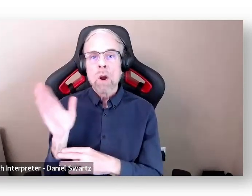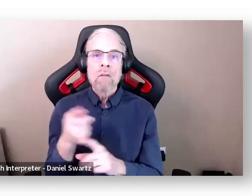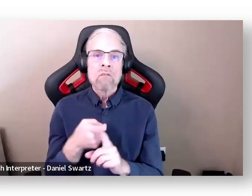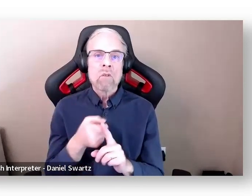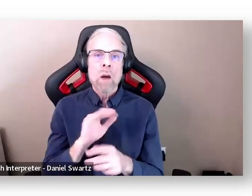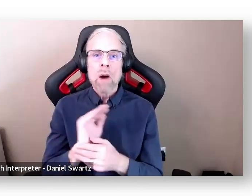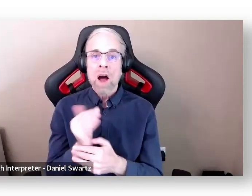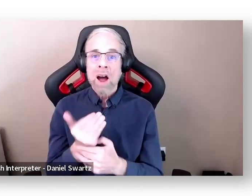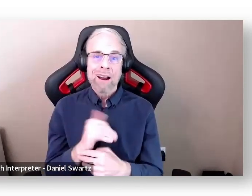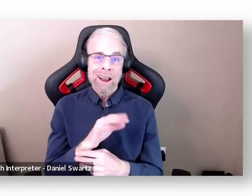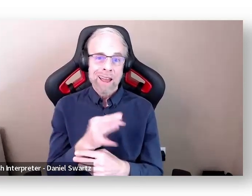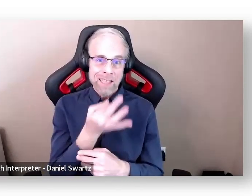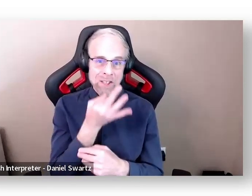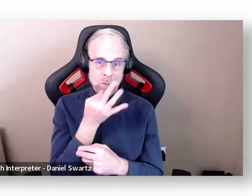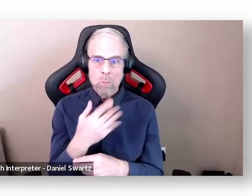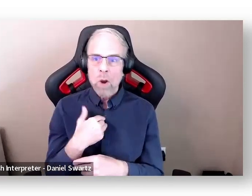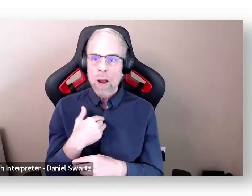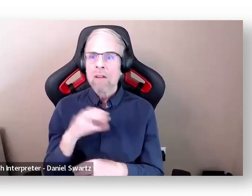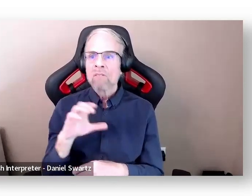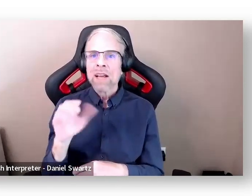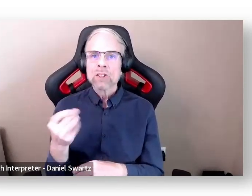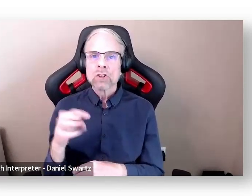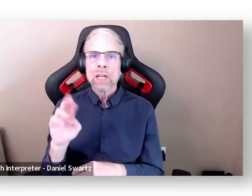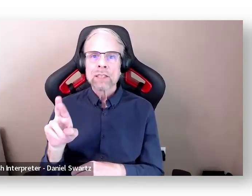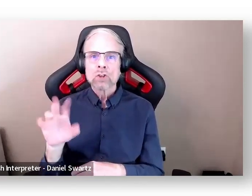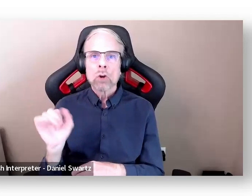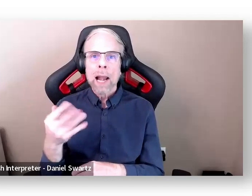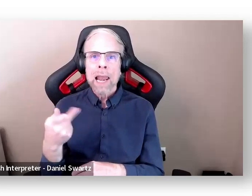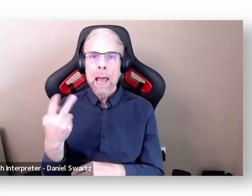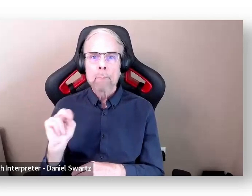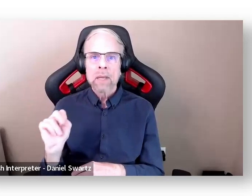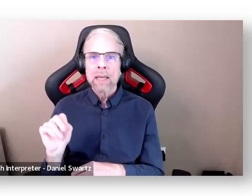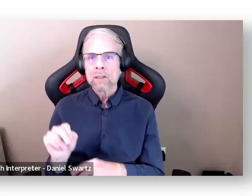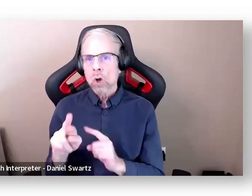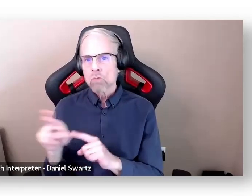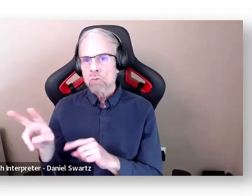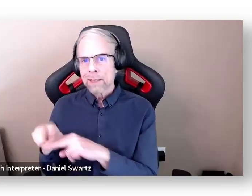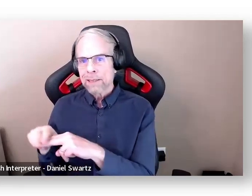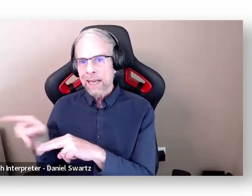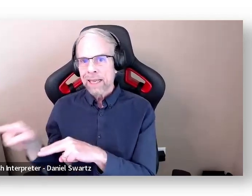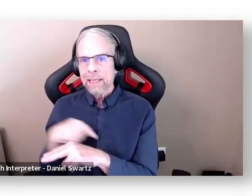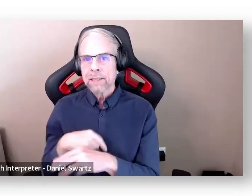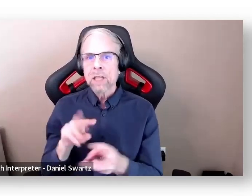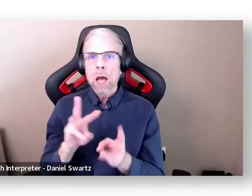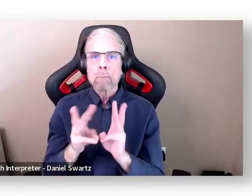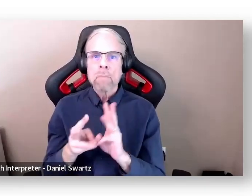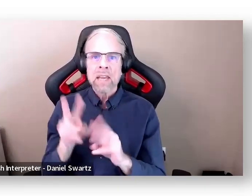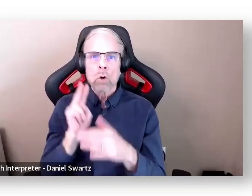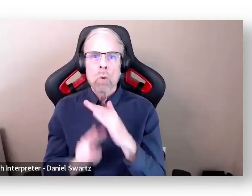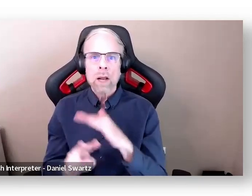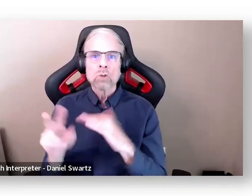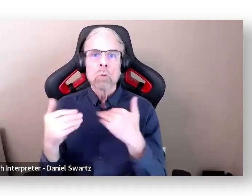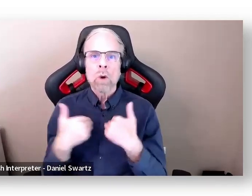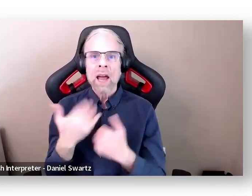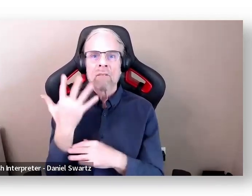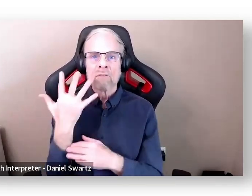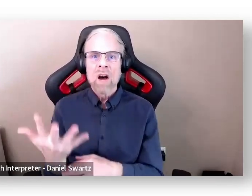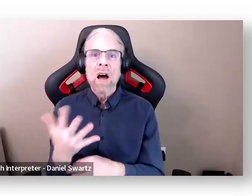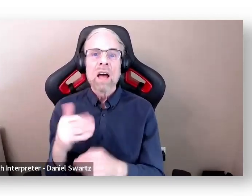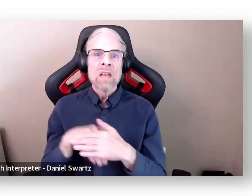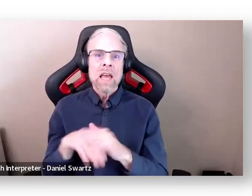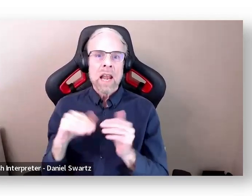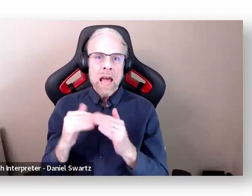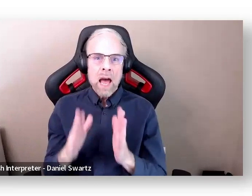forestales. Entonces vamos a tener presentación por nuestros expertos. Tenemos a Chester Larkin, que es un